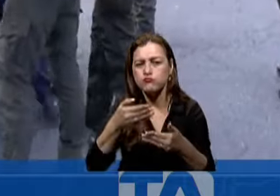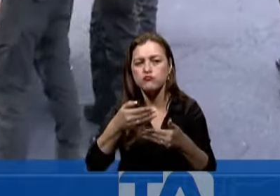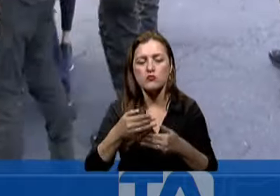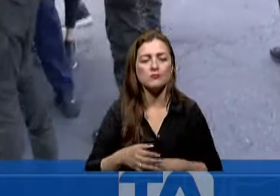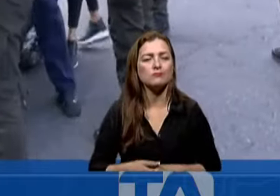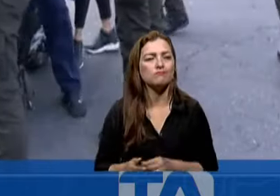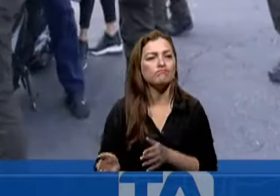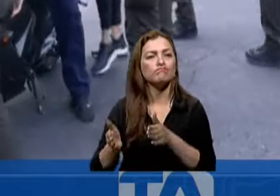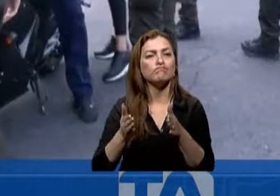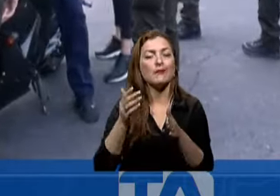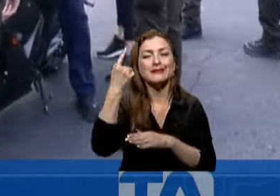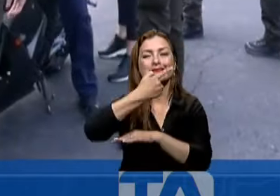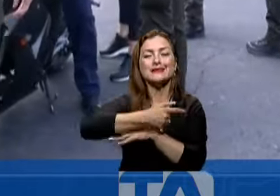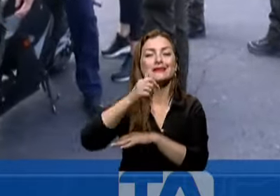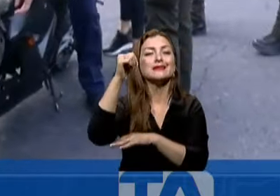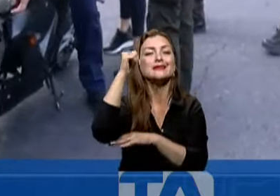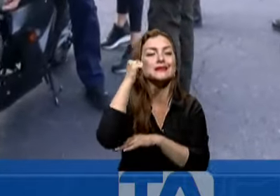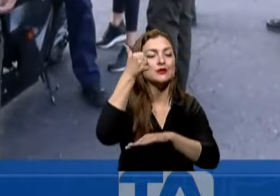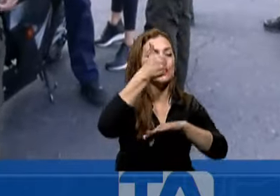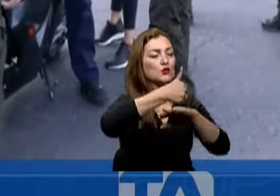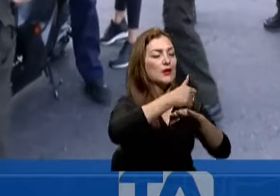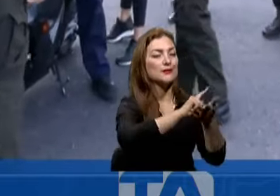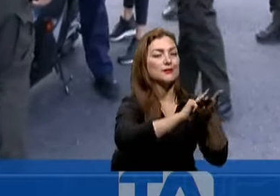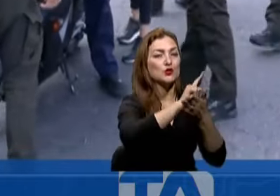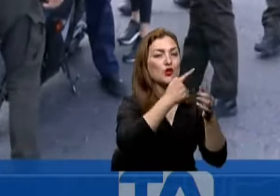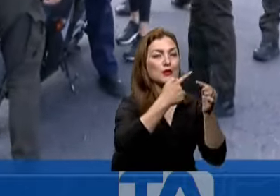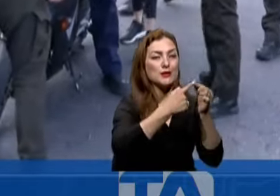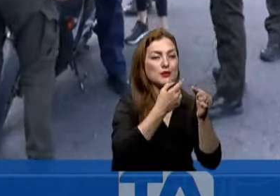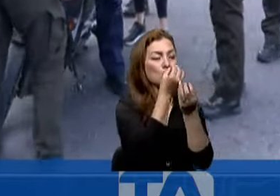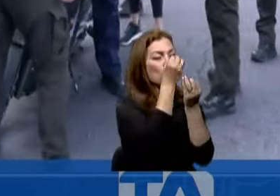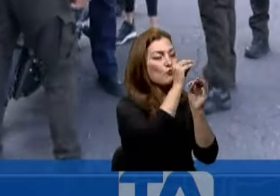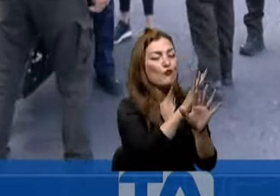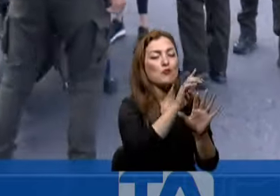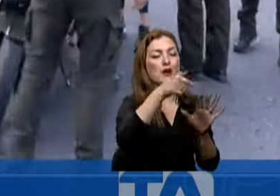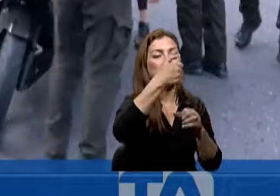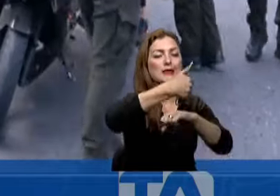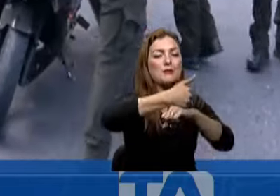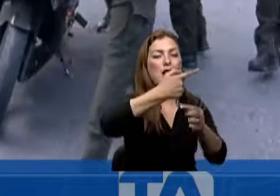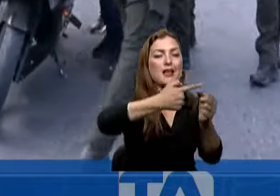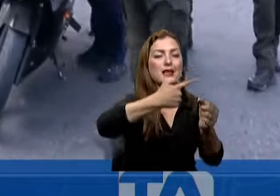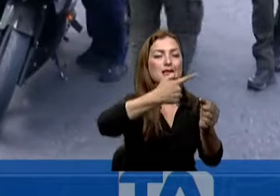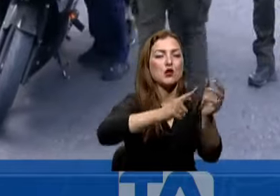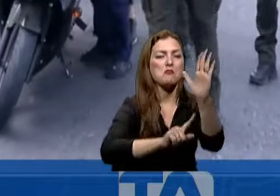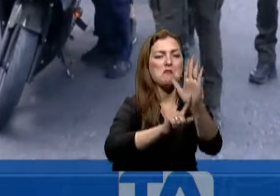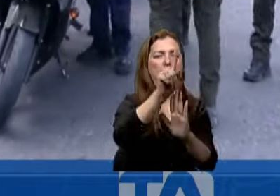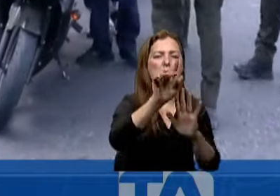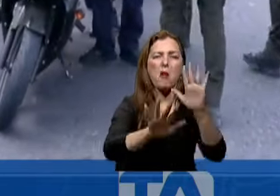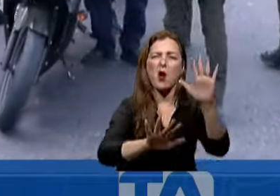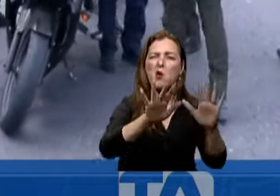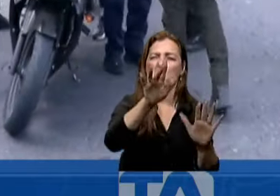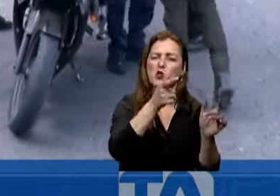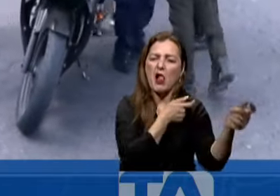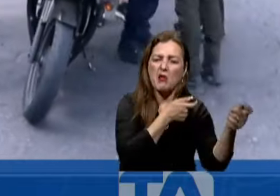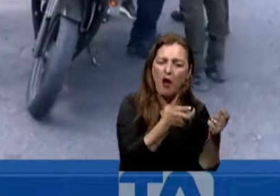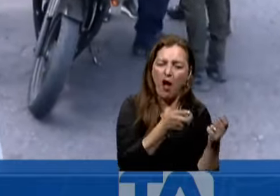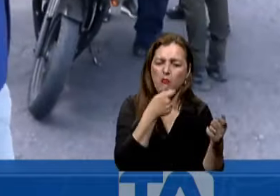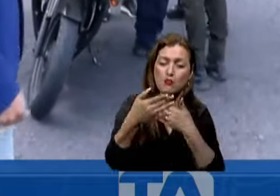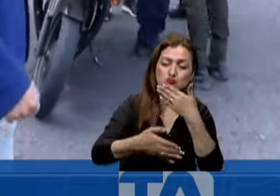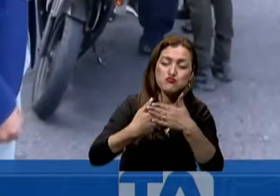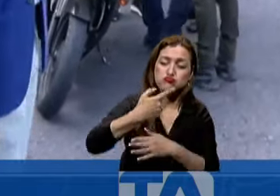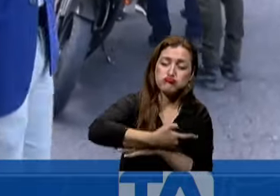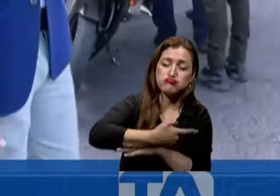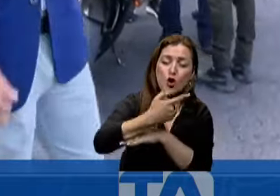el día de ayer el comandante del Distrito Metropolitano de Quito daba a conocer que acá en la capital se desarrollan aproximadamente 80